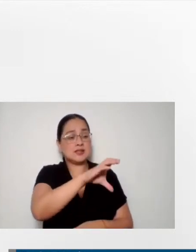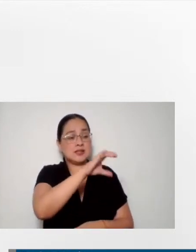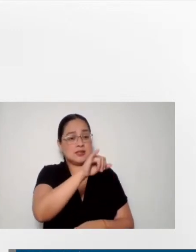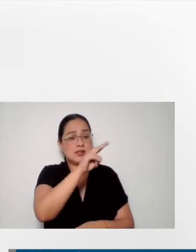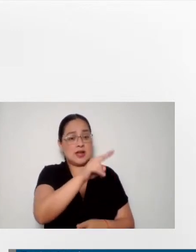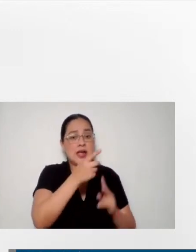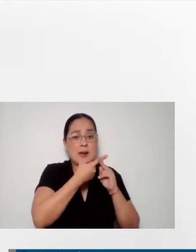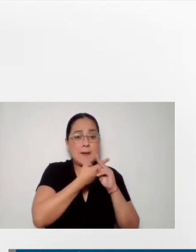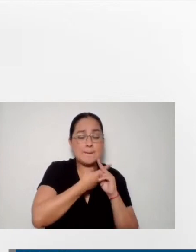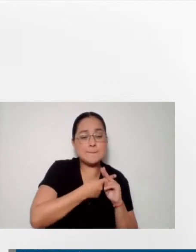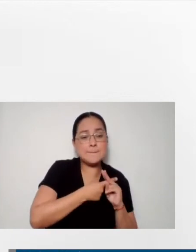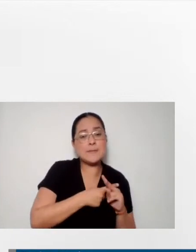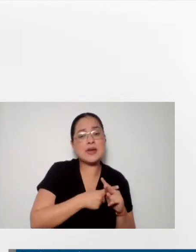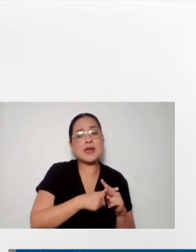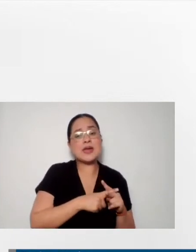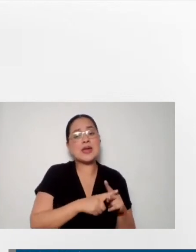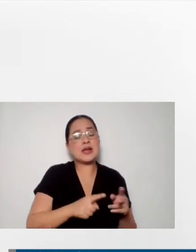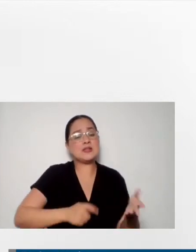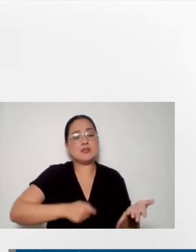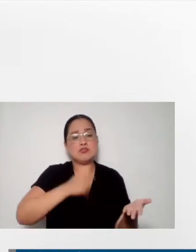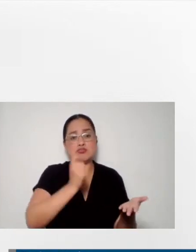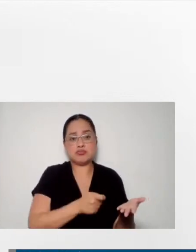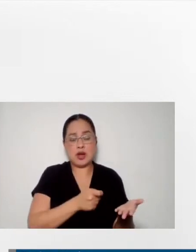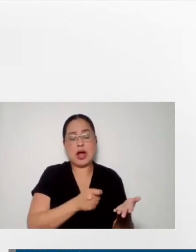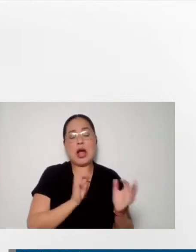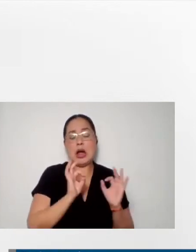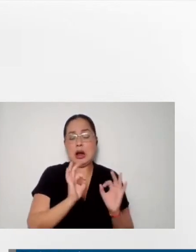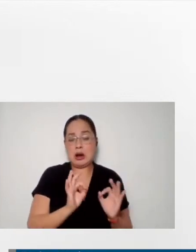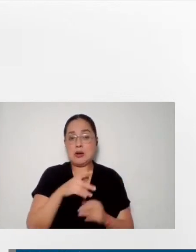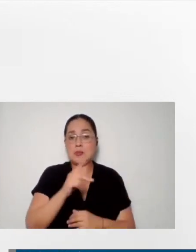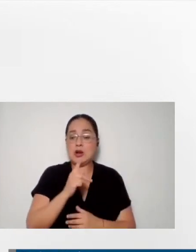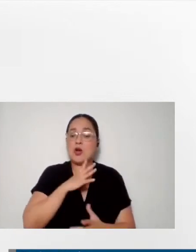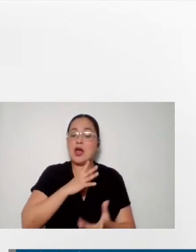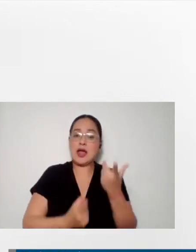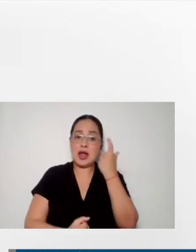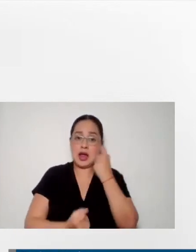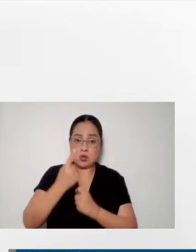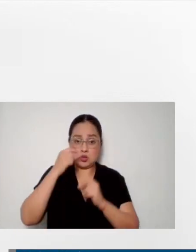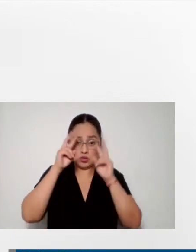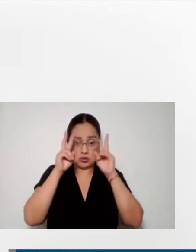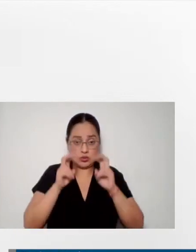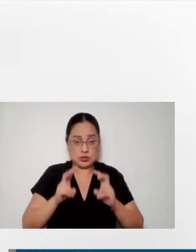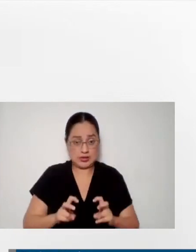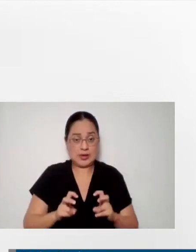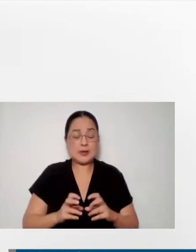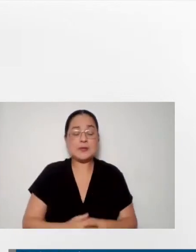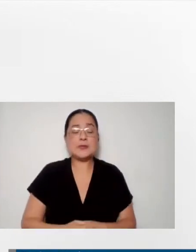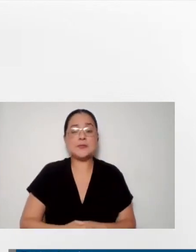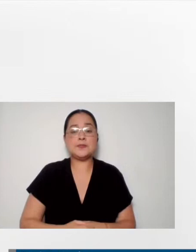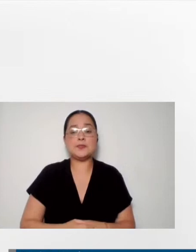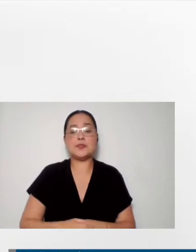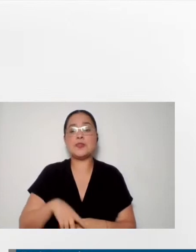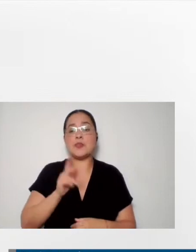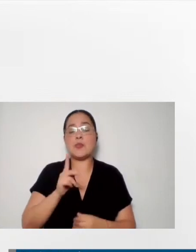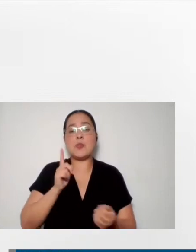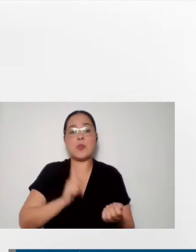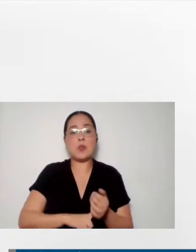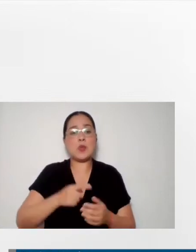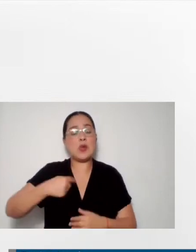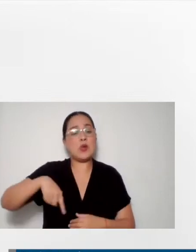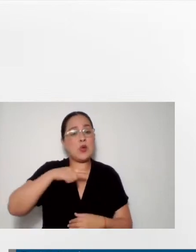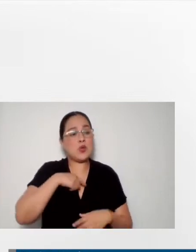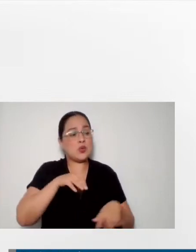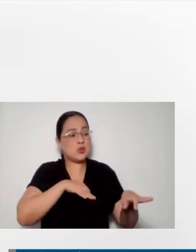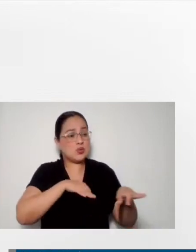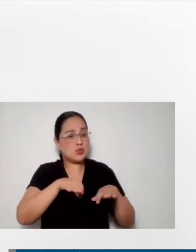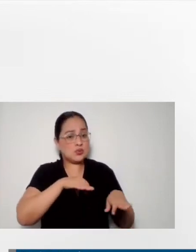en casos particulares, pero sobre todo en temas específicos. Y eso, la verdad es que desde la labor que realizo me parece